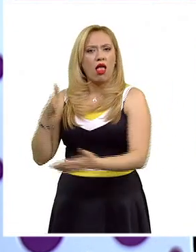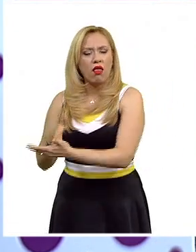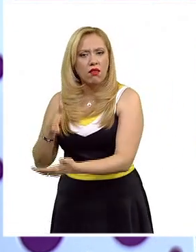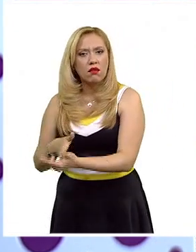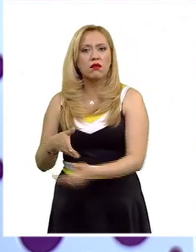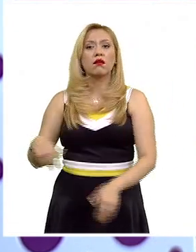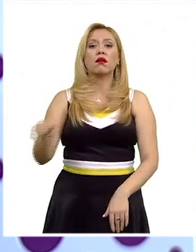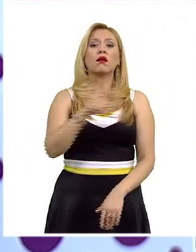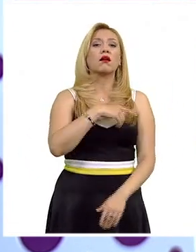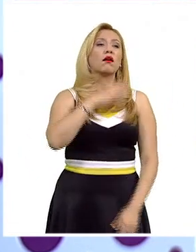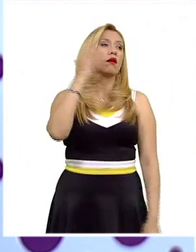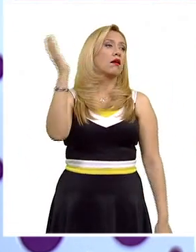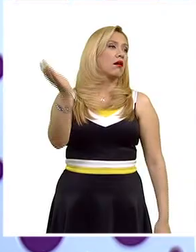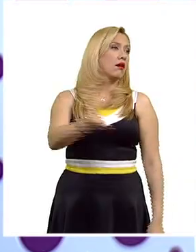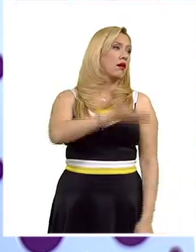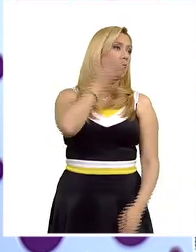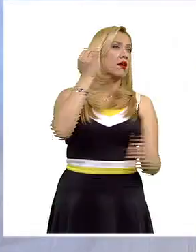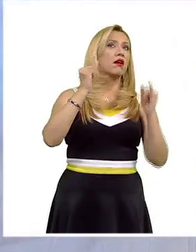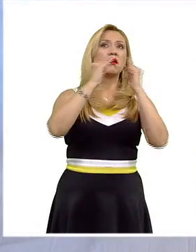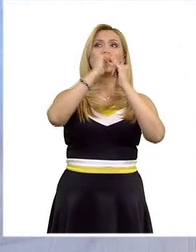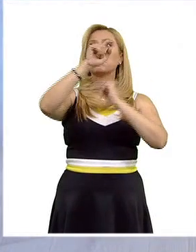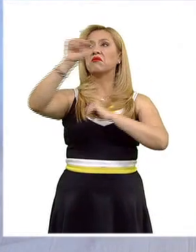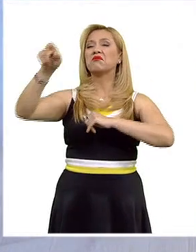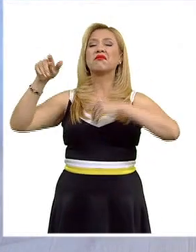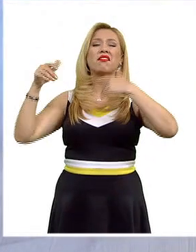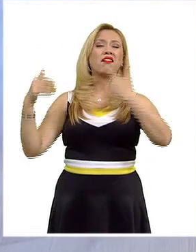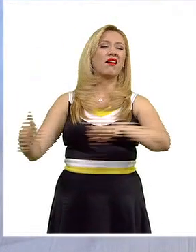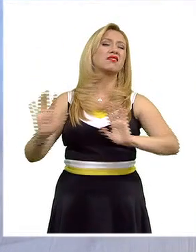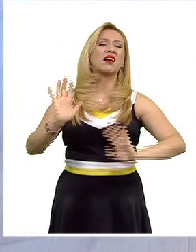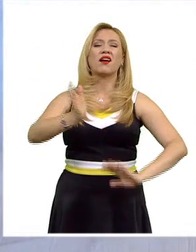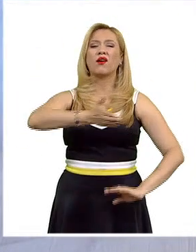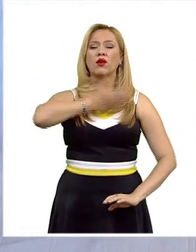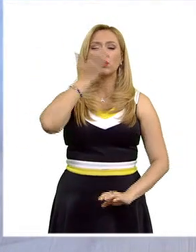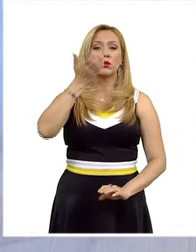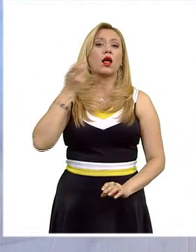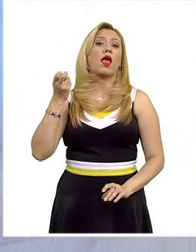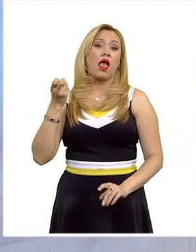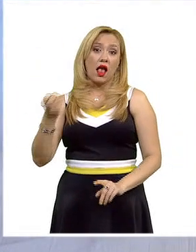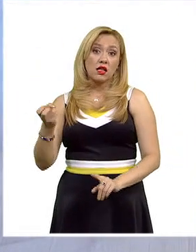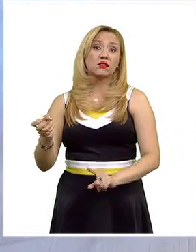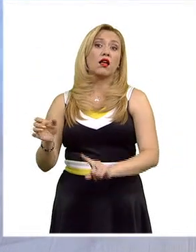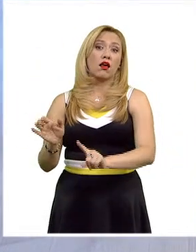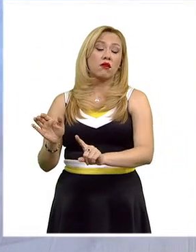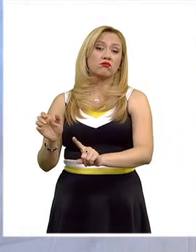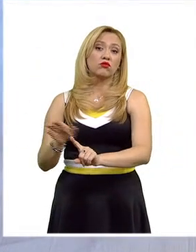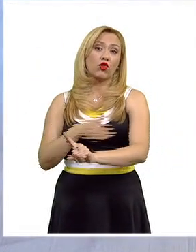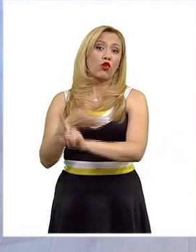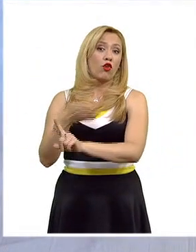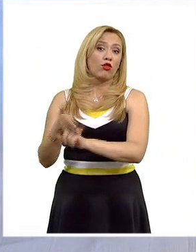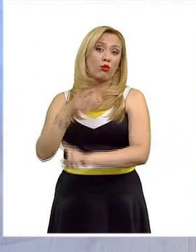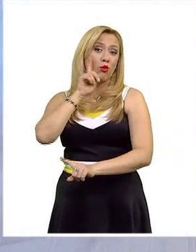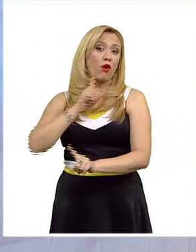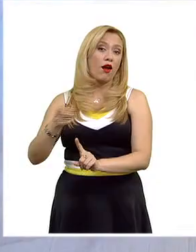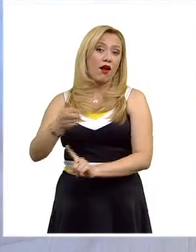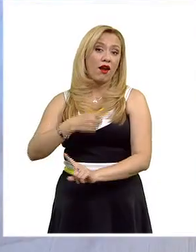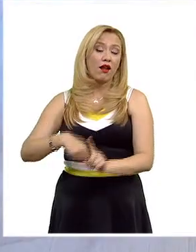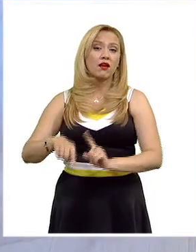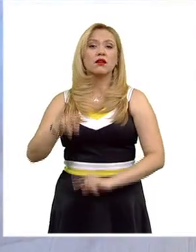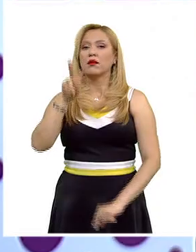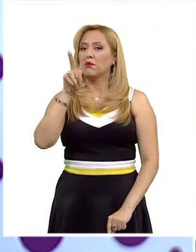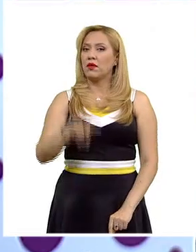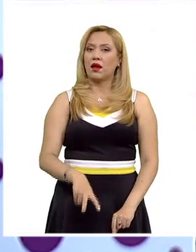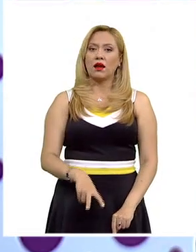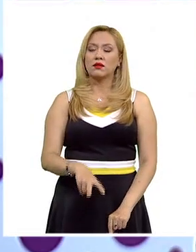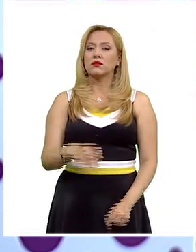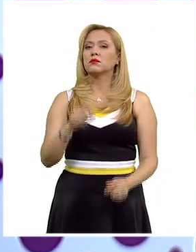toleran esta serie de prácticas. Entonces, por eso es una forma específica de violencia contra las mujeres y, bueno, pues también tenemos evidencias empíricas, ¿no? En